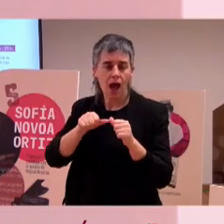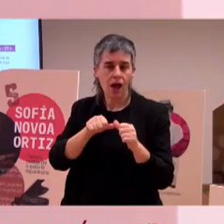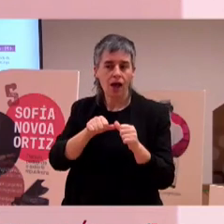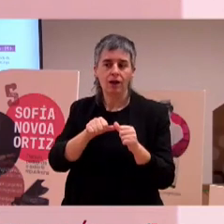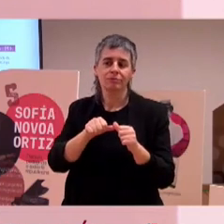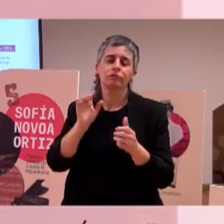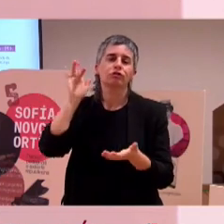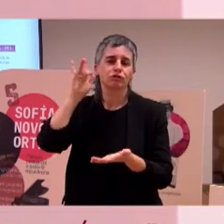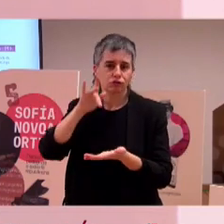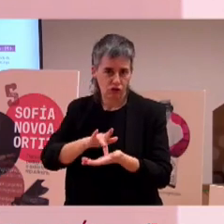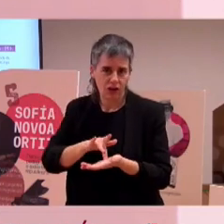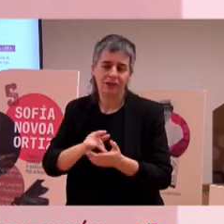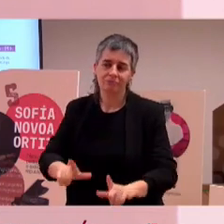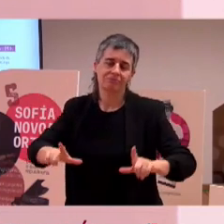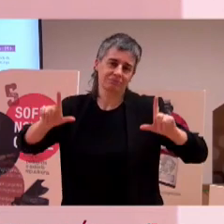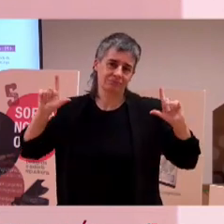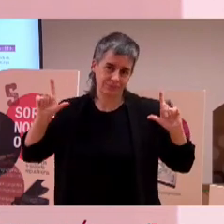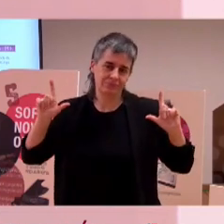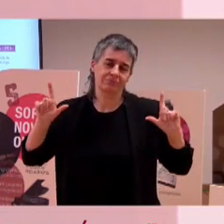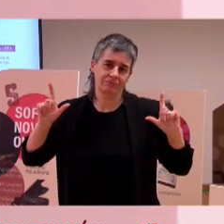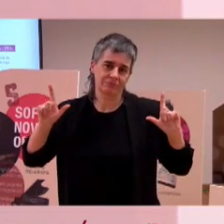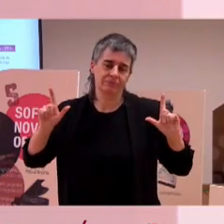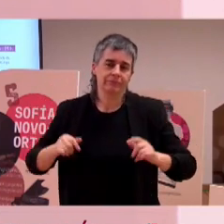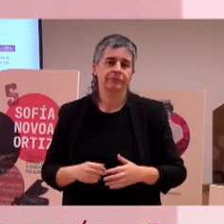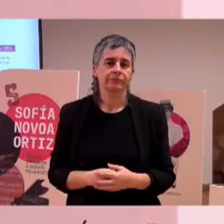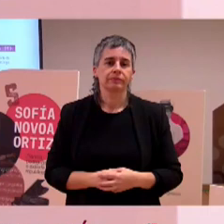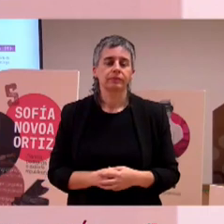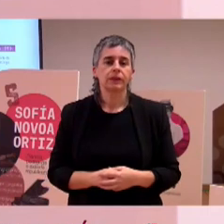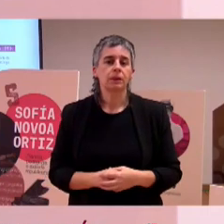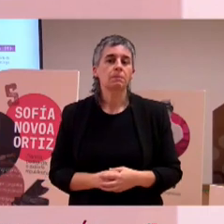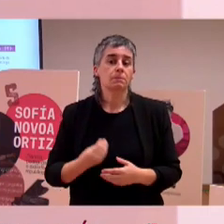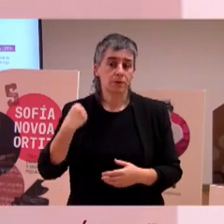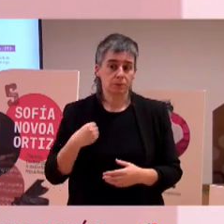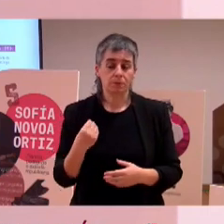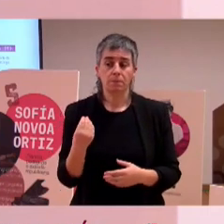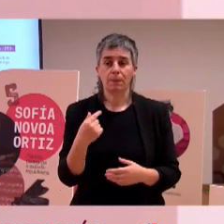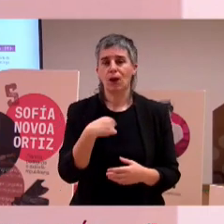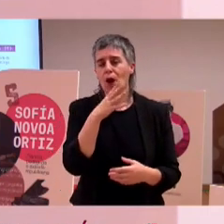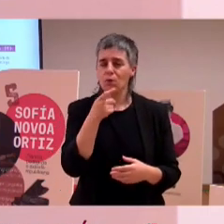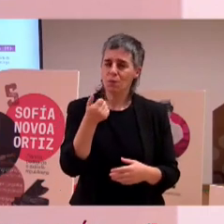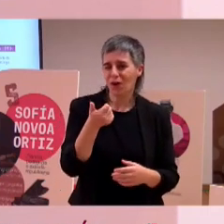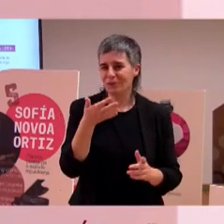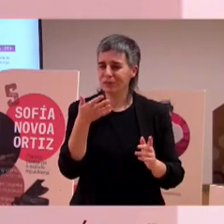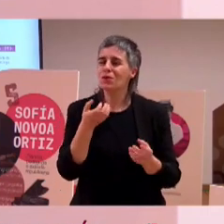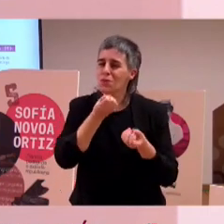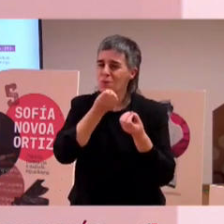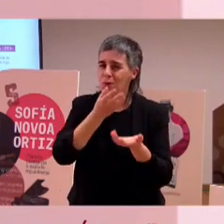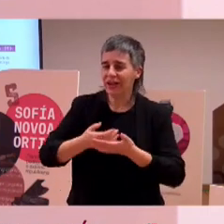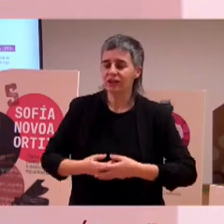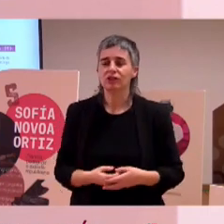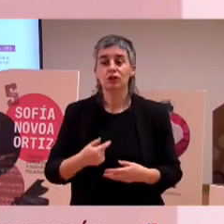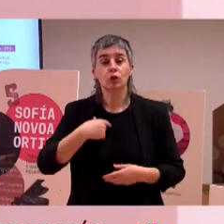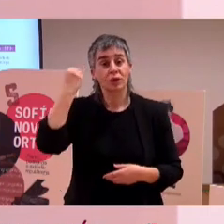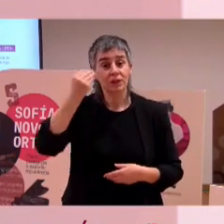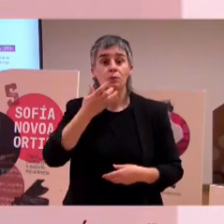algún capítulo máis destacado, e así facendo un pouco de spoiler, bueno, eu pensaba entre outras